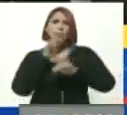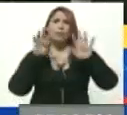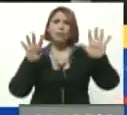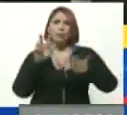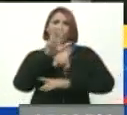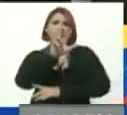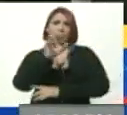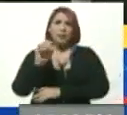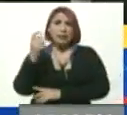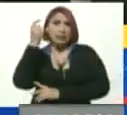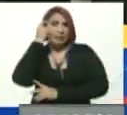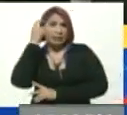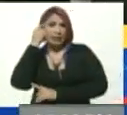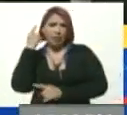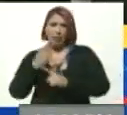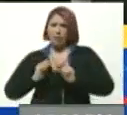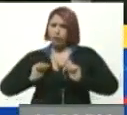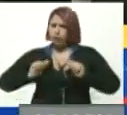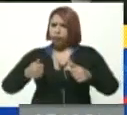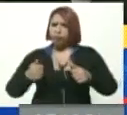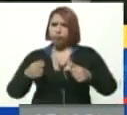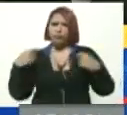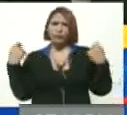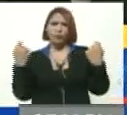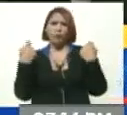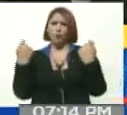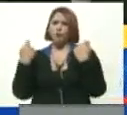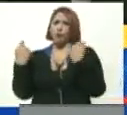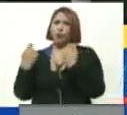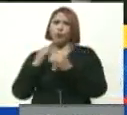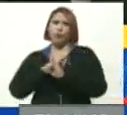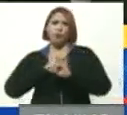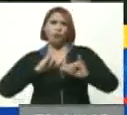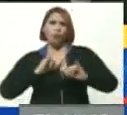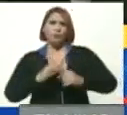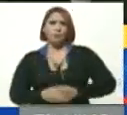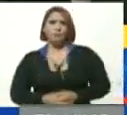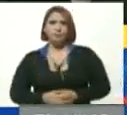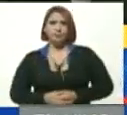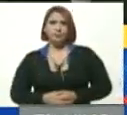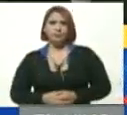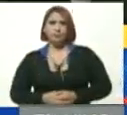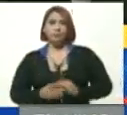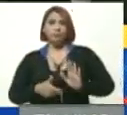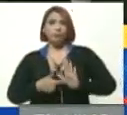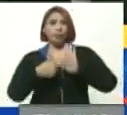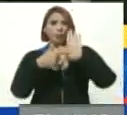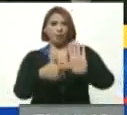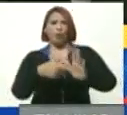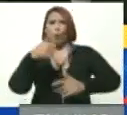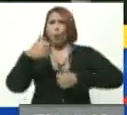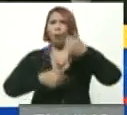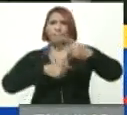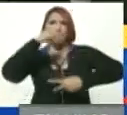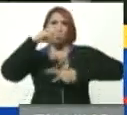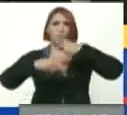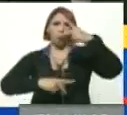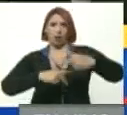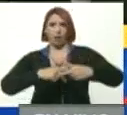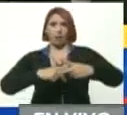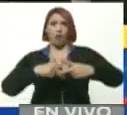30, esos días de arranque de campaña van a ser para la presentación de los programas de gobierno y